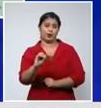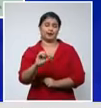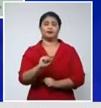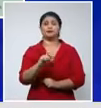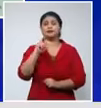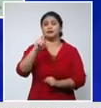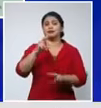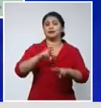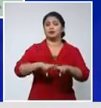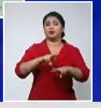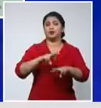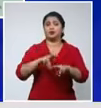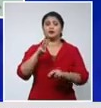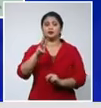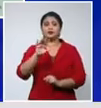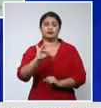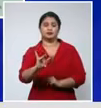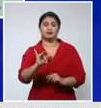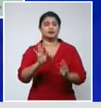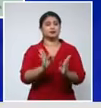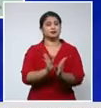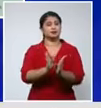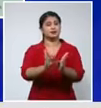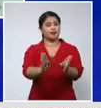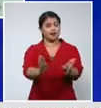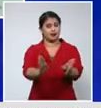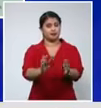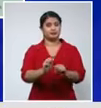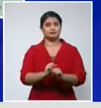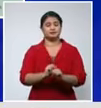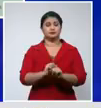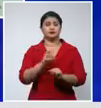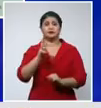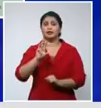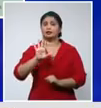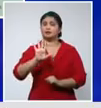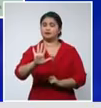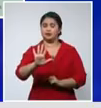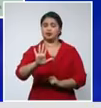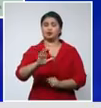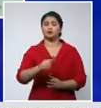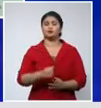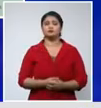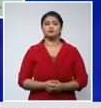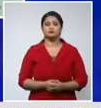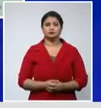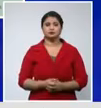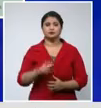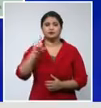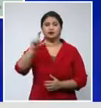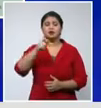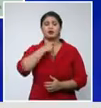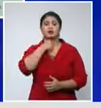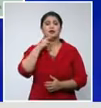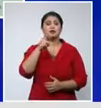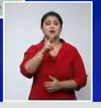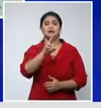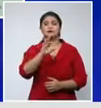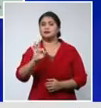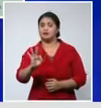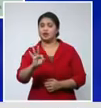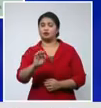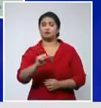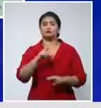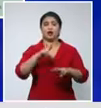Habana 37, San Miguel del Padrón 35, El Cerro y Habana del Este con 28